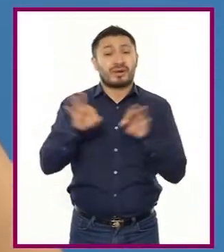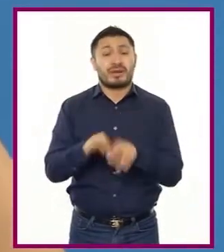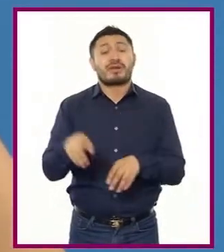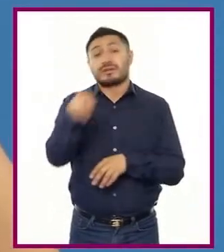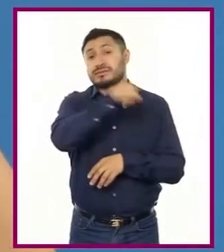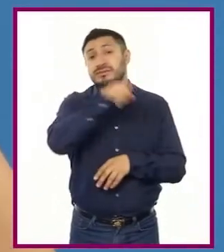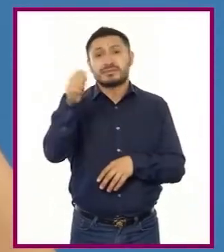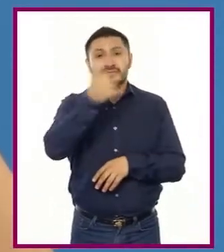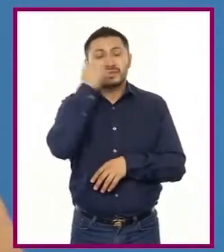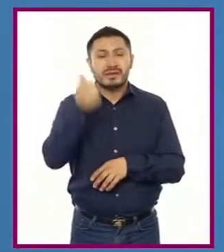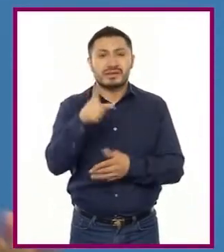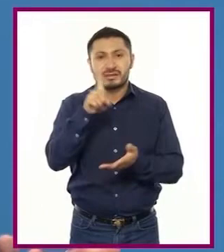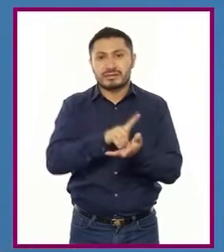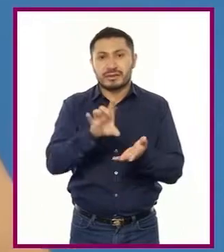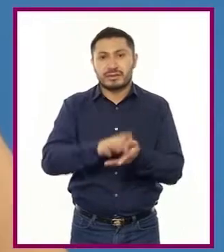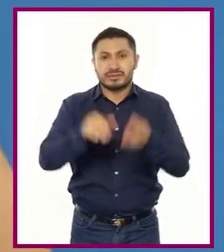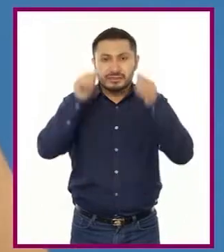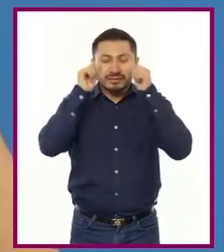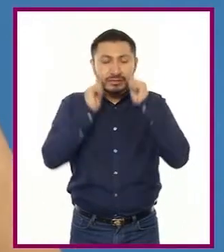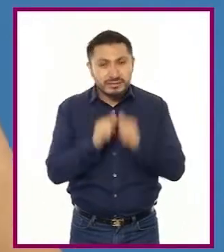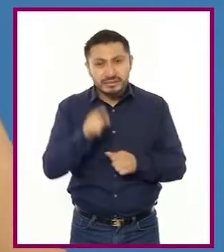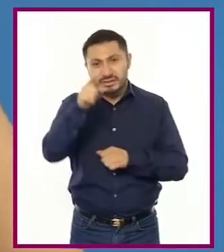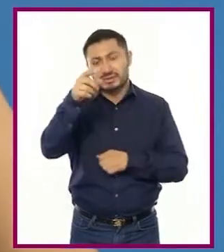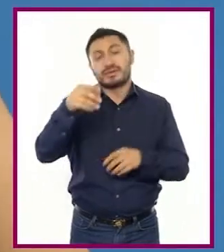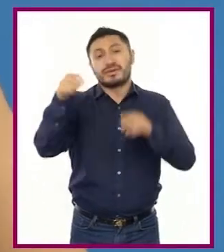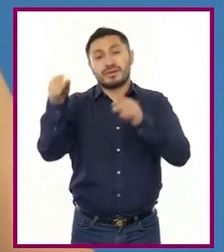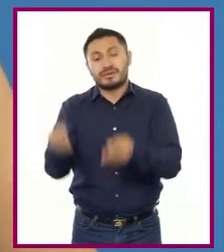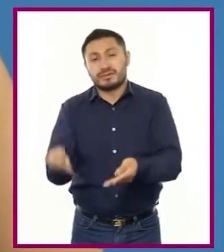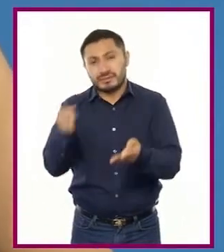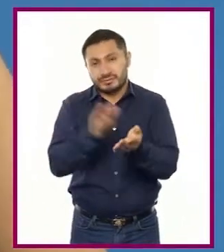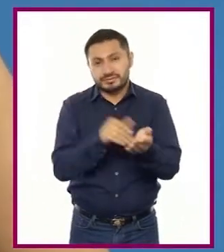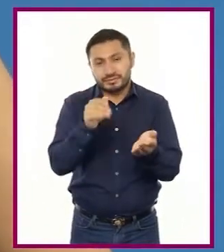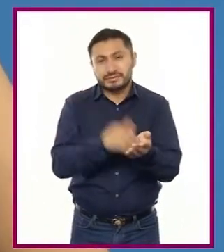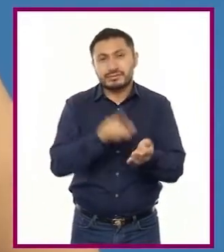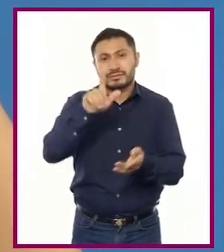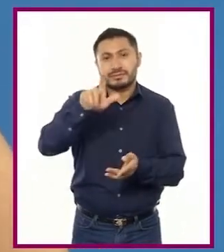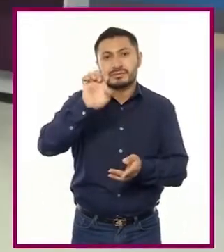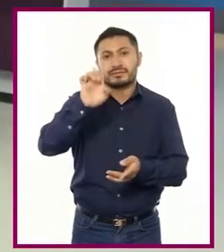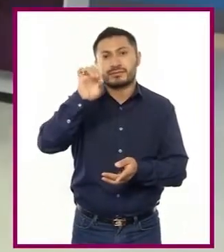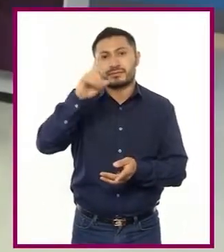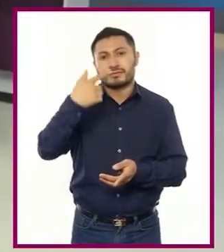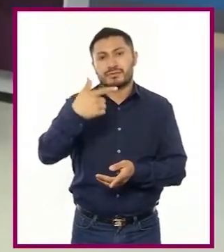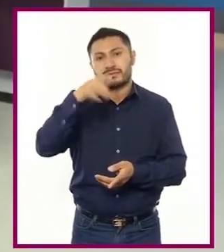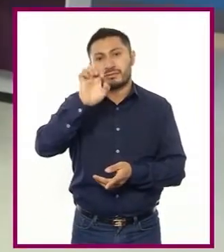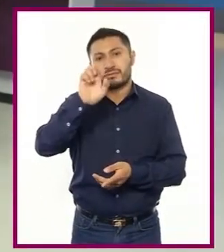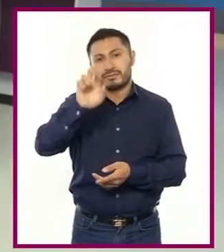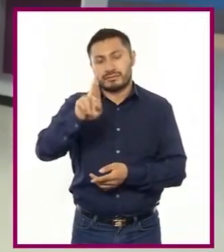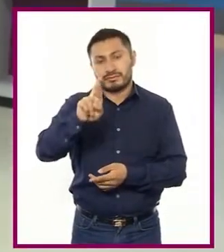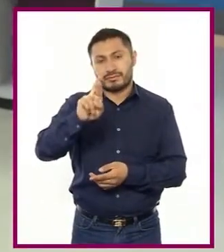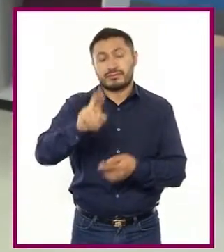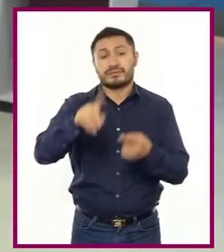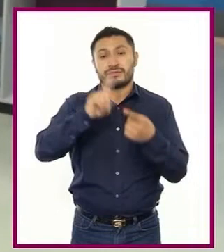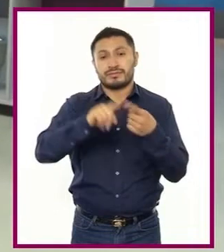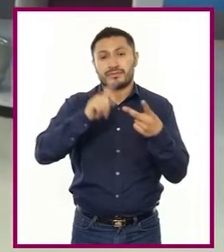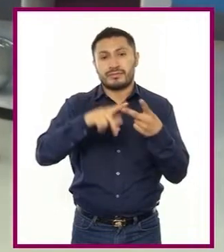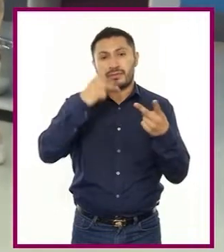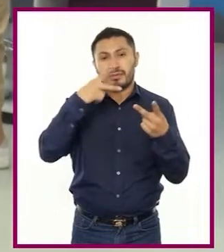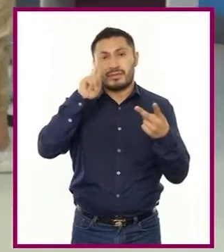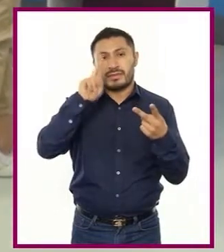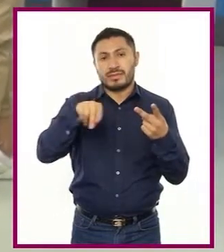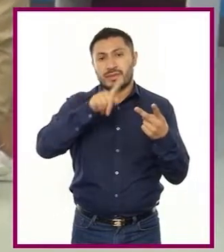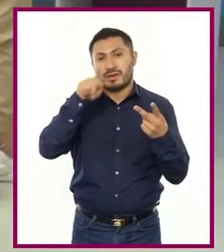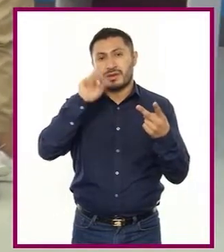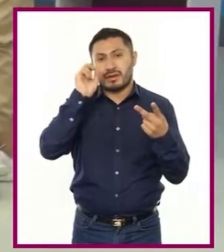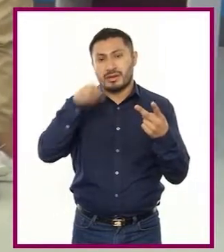que tienen discapacidad visual preparen sus hojas Ledger, su punzón y regleta. Para comenzar, es